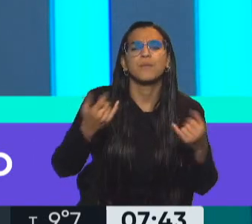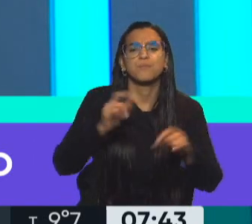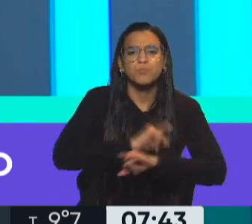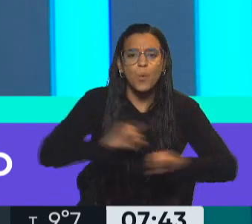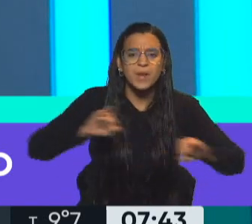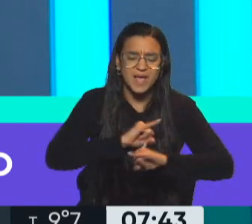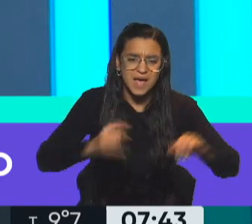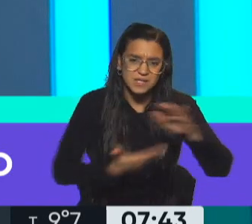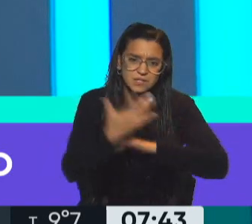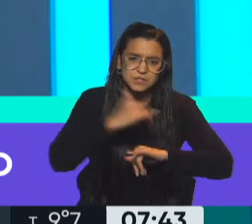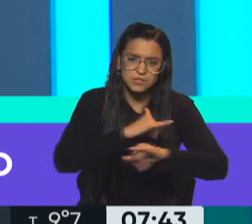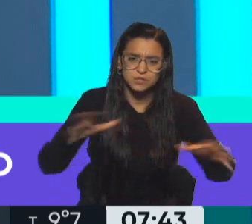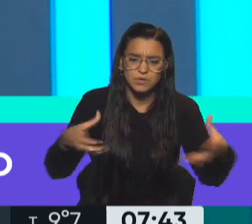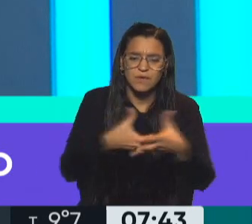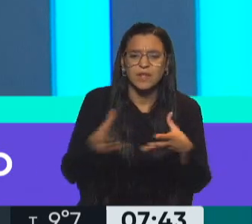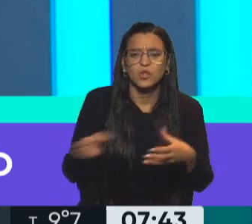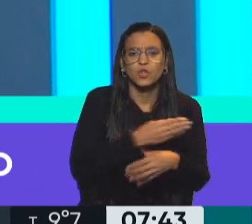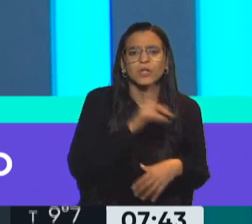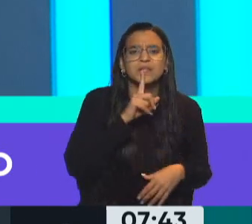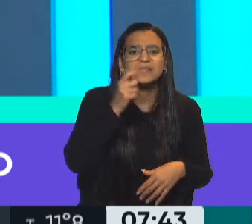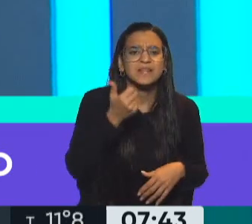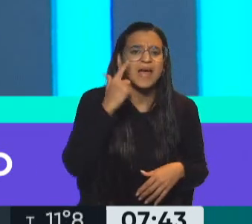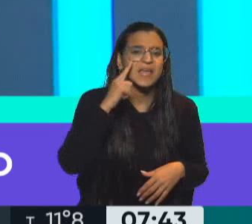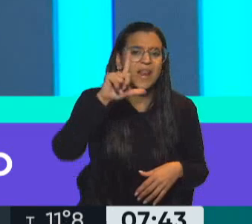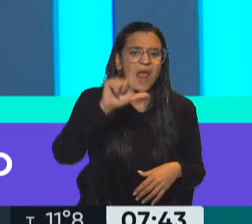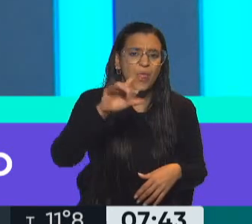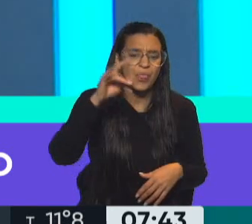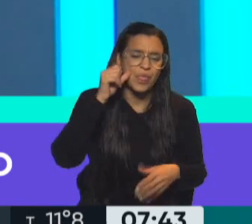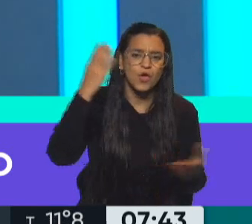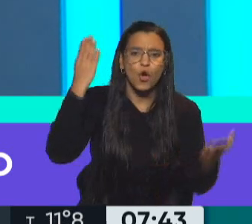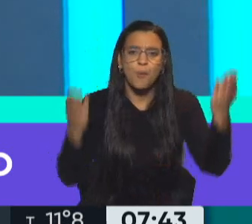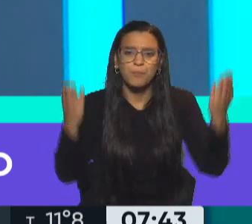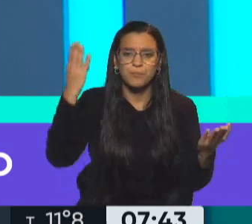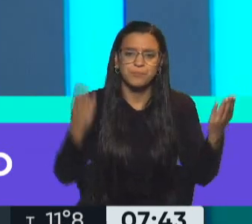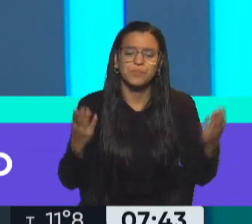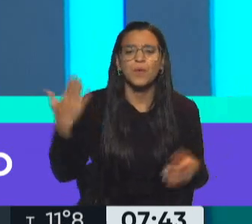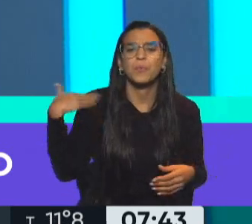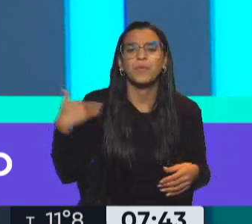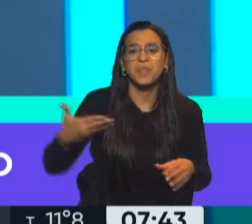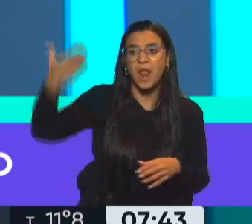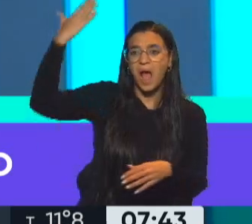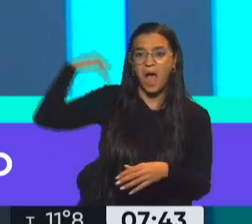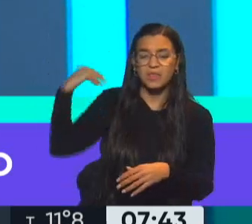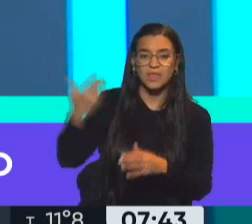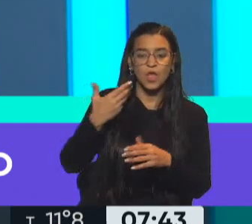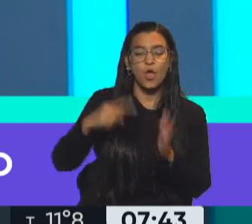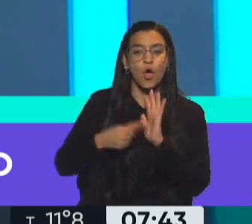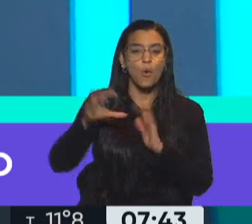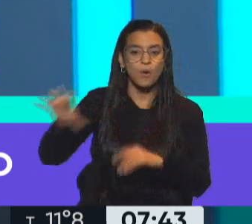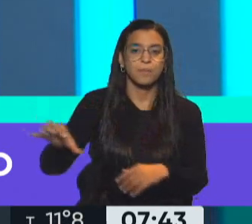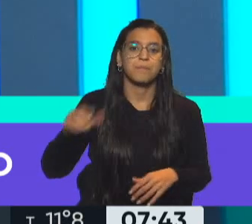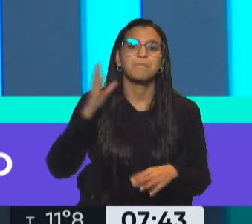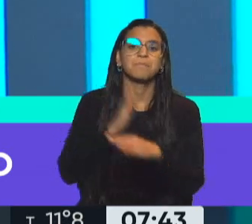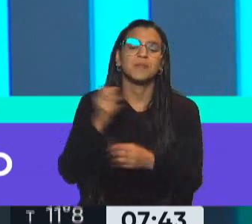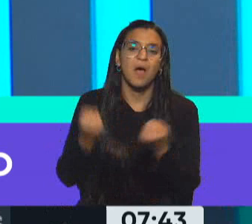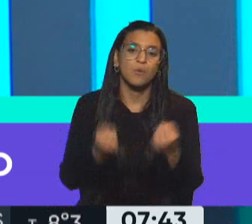diputado nacional del Frente de Todos, Rodolfo Tailade, haciendo comparaciones del patrimonio que dejó María Eugenia Vidal cuando era gobernadora, la mitad de un auto, la